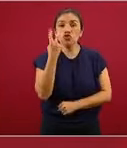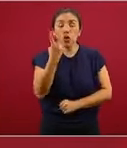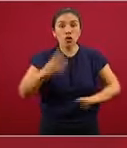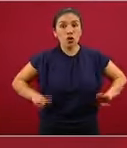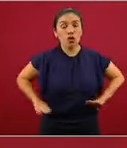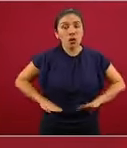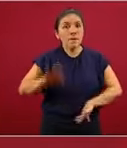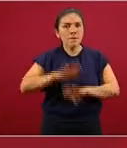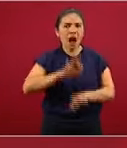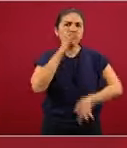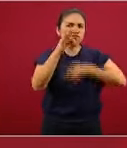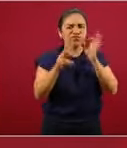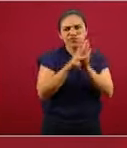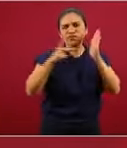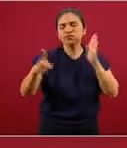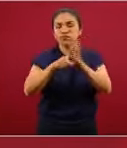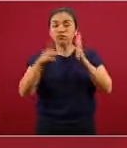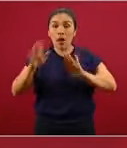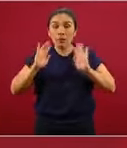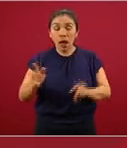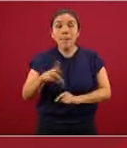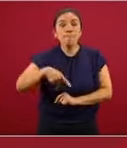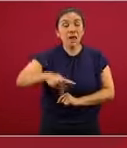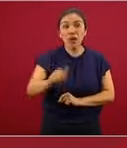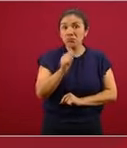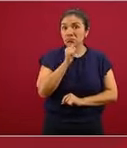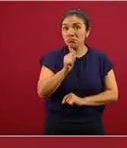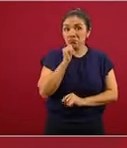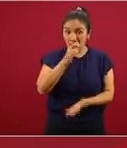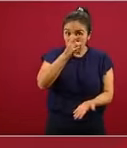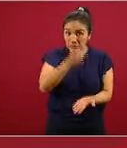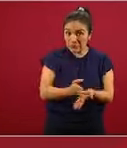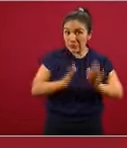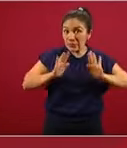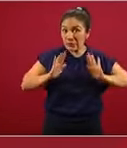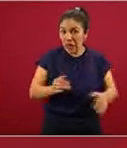fueron publicados, y no se identificó